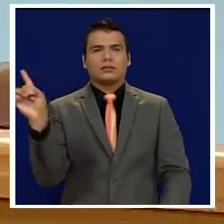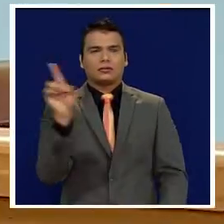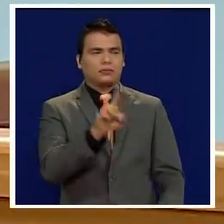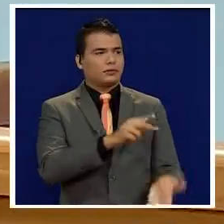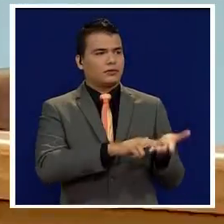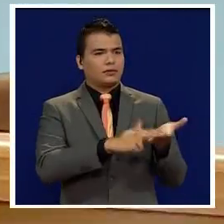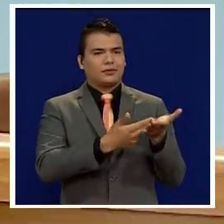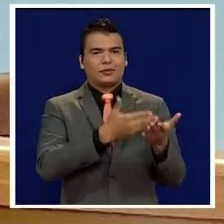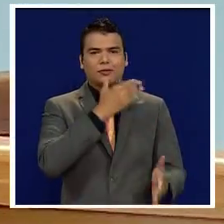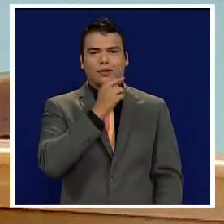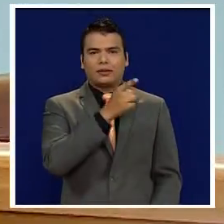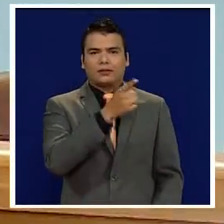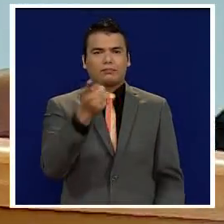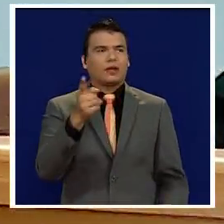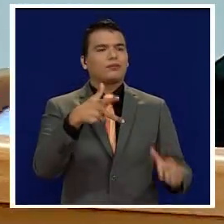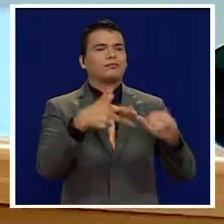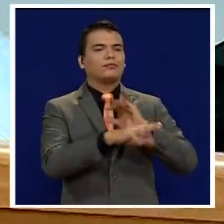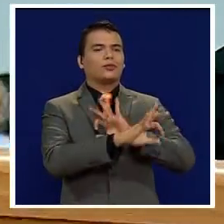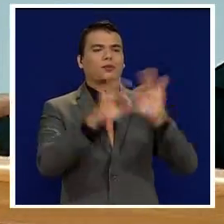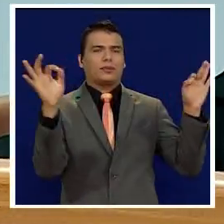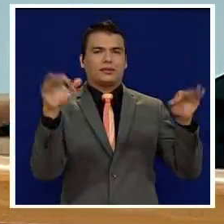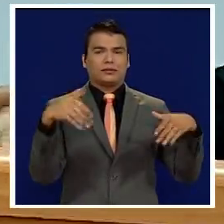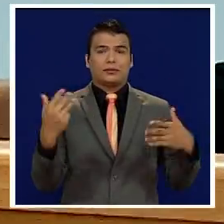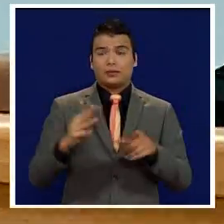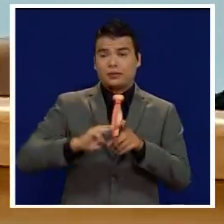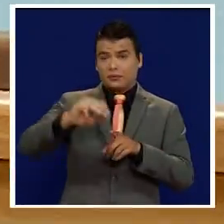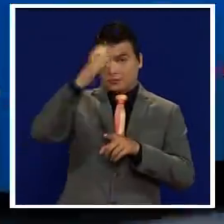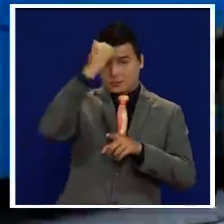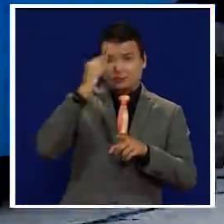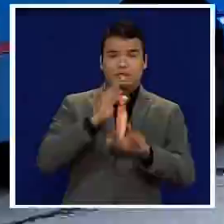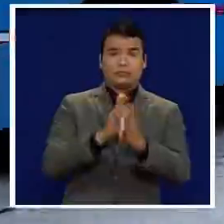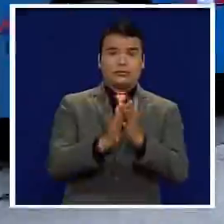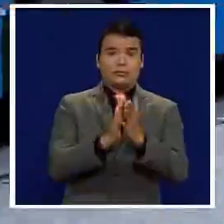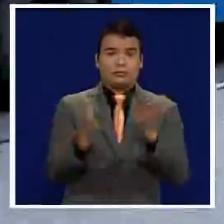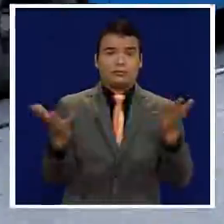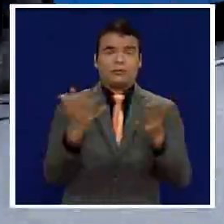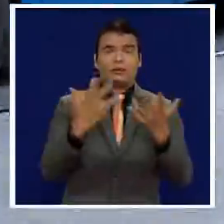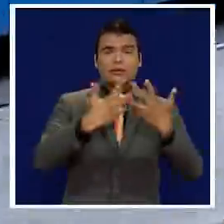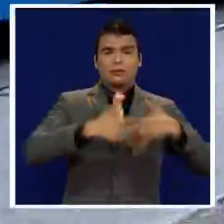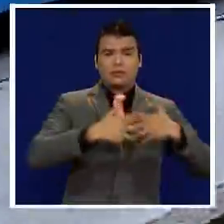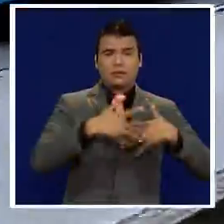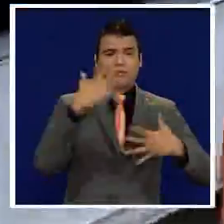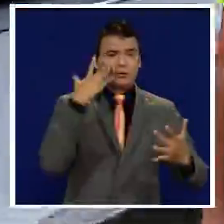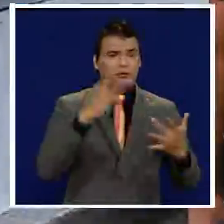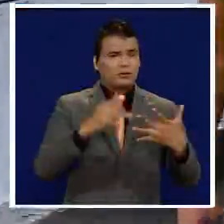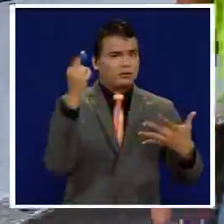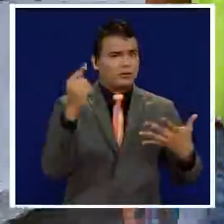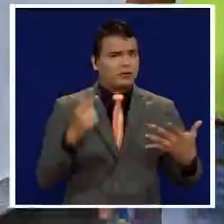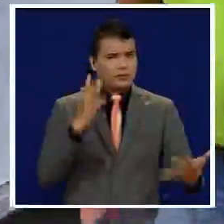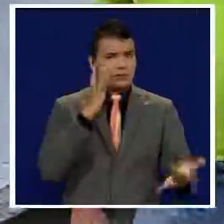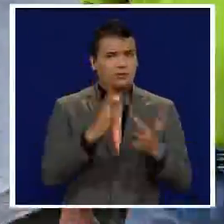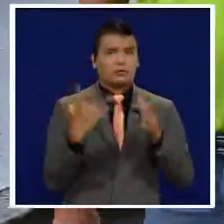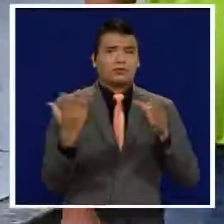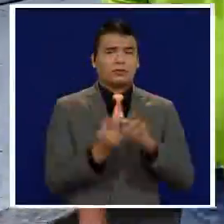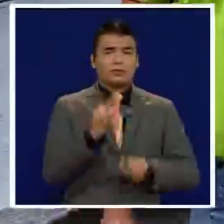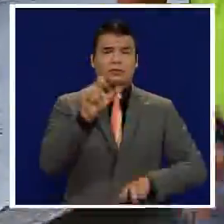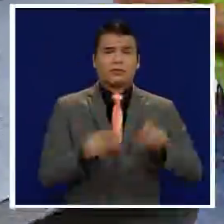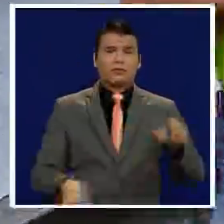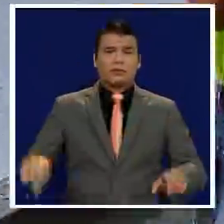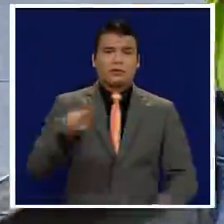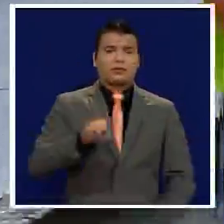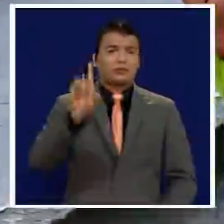un intérprete de señas fue cancelada. Metrocali, por su parte, afirma que el sistema cuenta con todas las especificaciones para la inclusión de la población